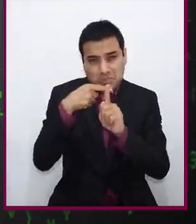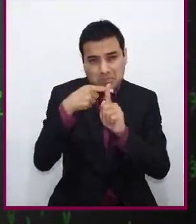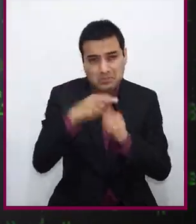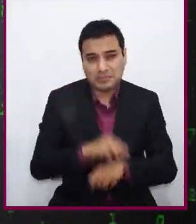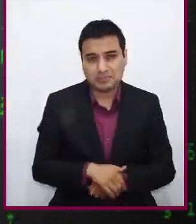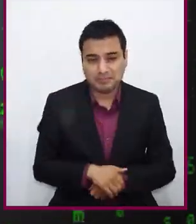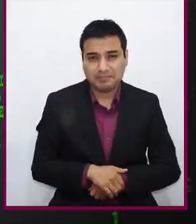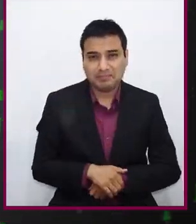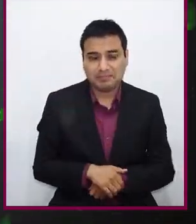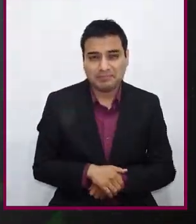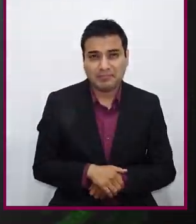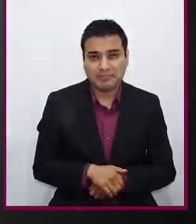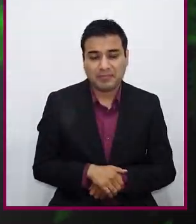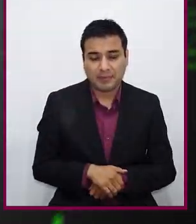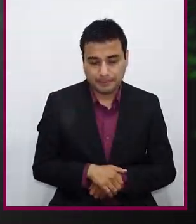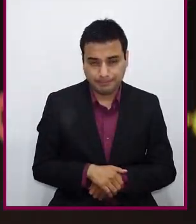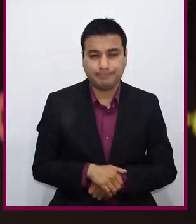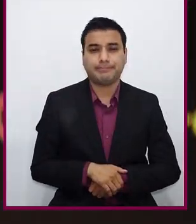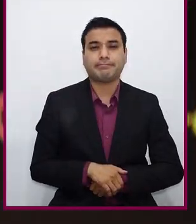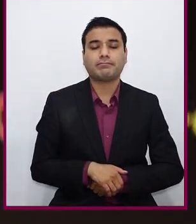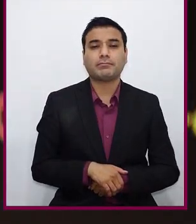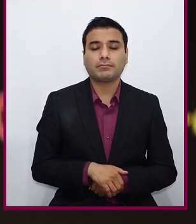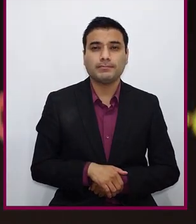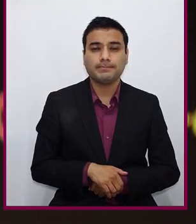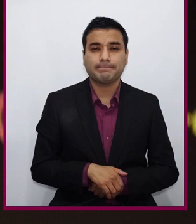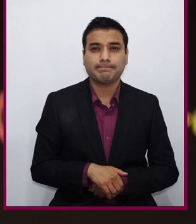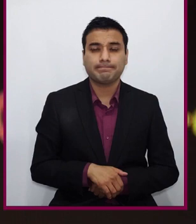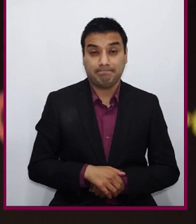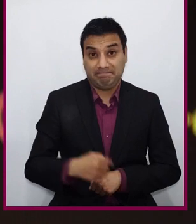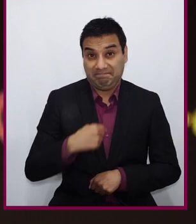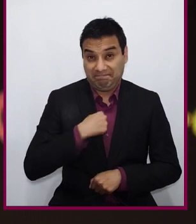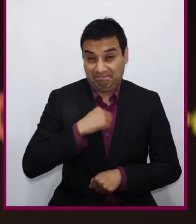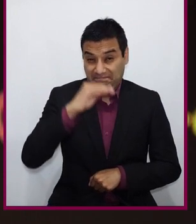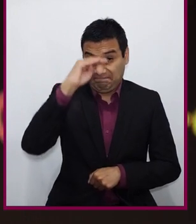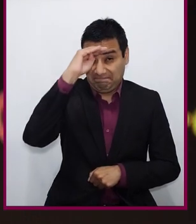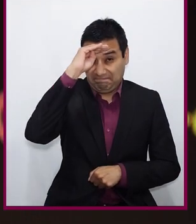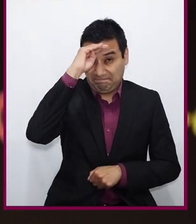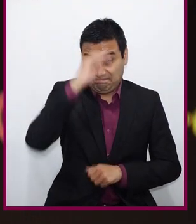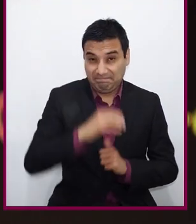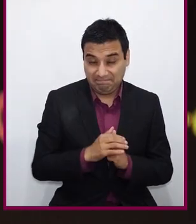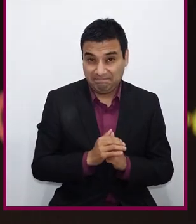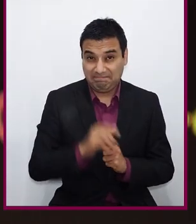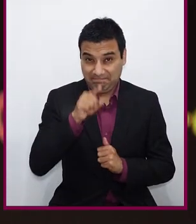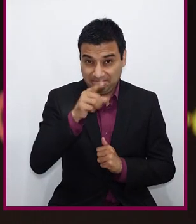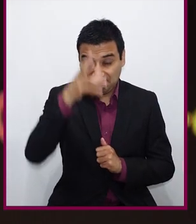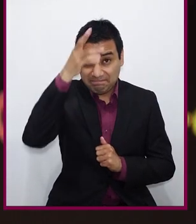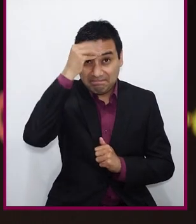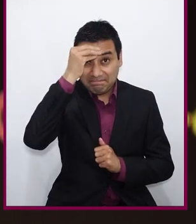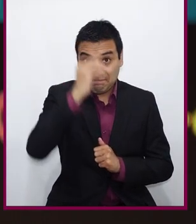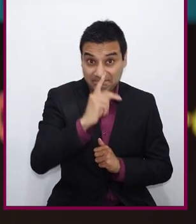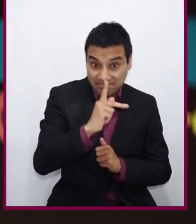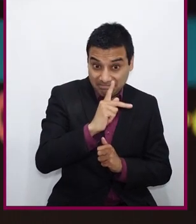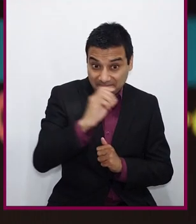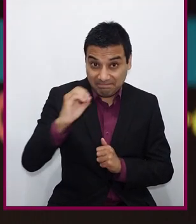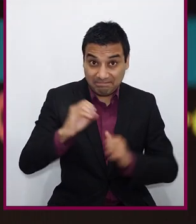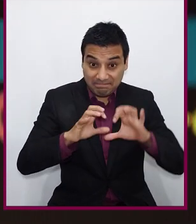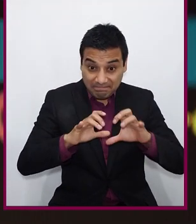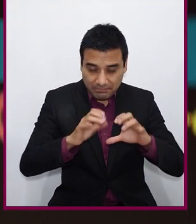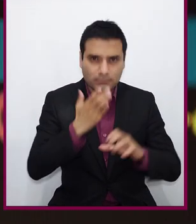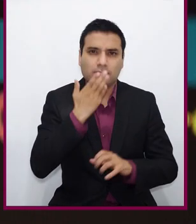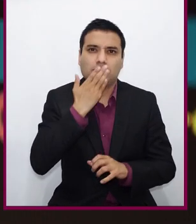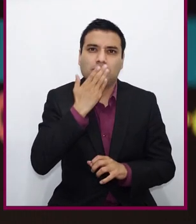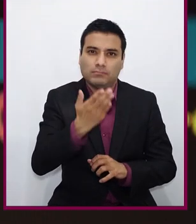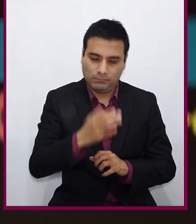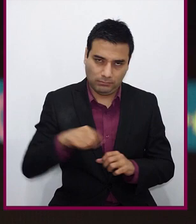mucho el aprender orientado a objetos ahora se lo recomiendo a los jóvenes y muchas aplicaciones han